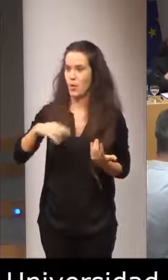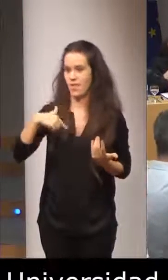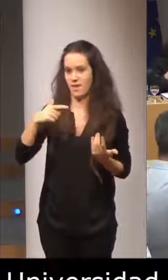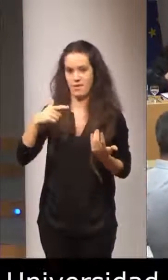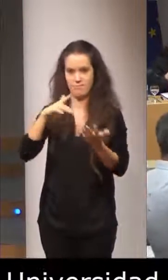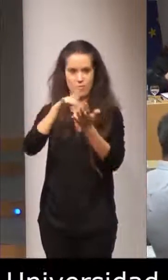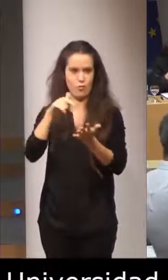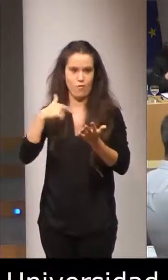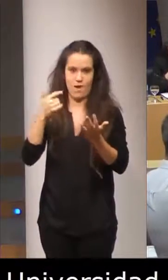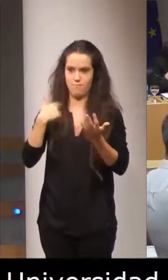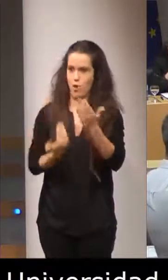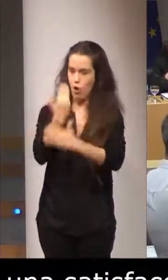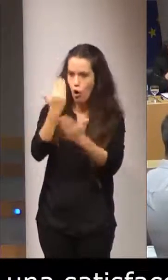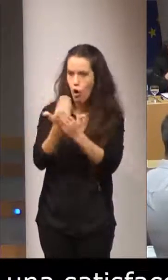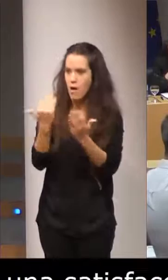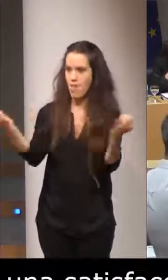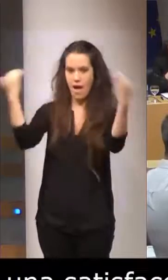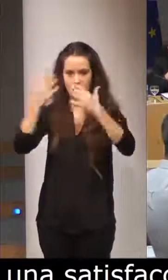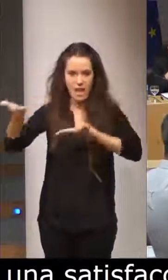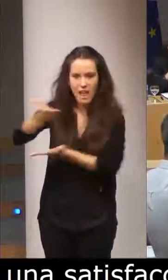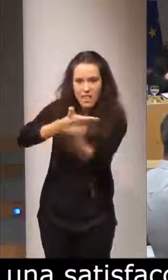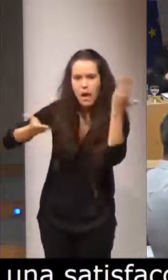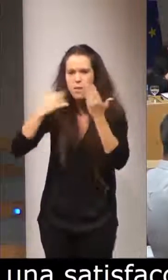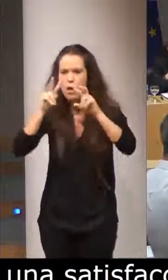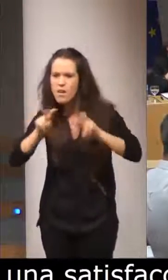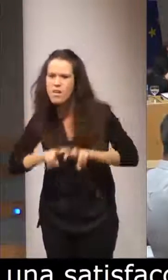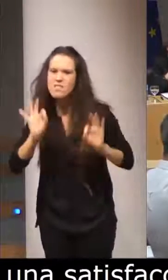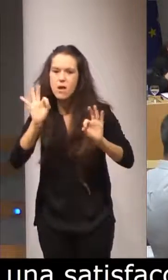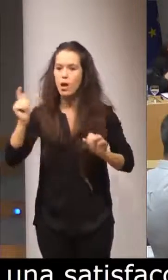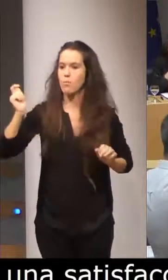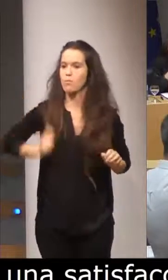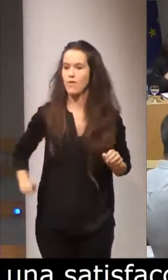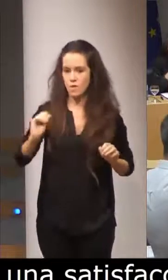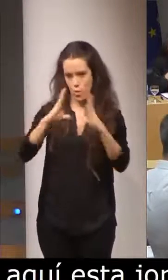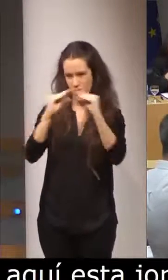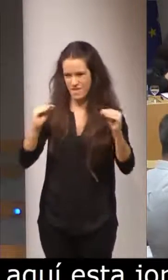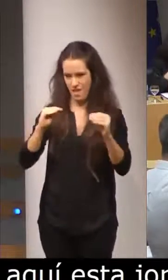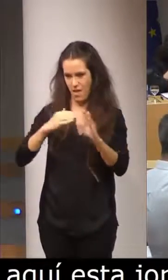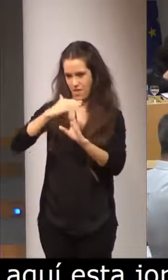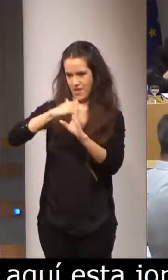aquí esta jornada de intercambio y análisis profesional universitario.